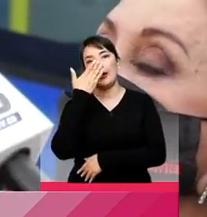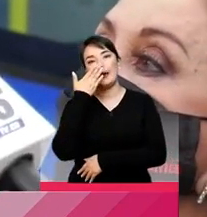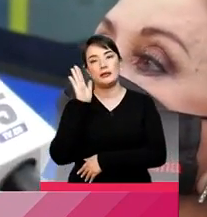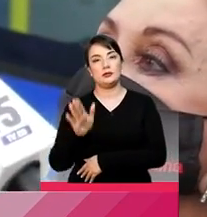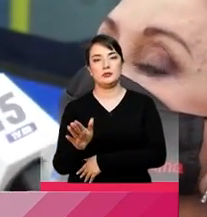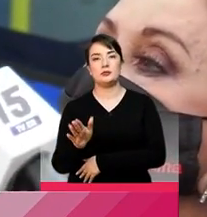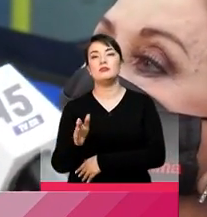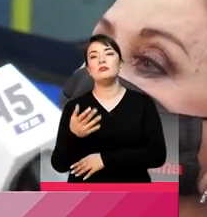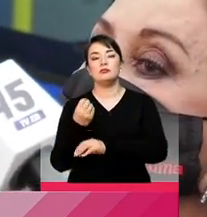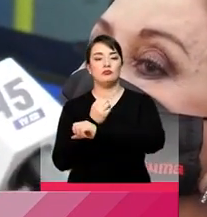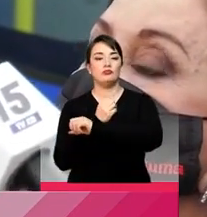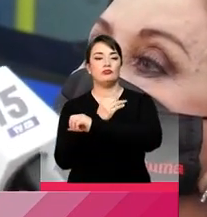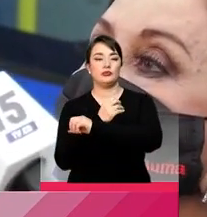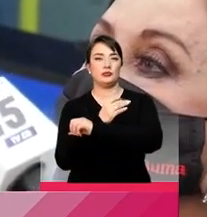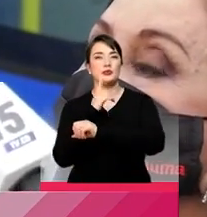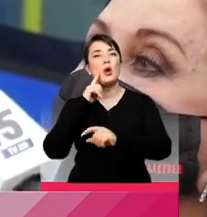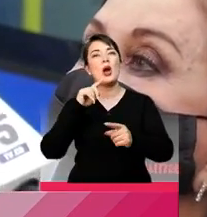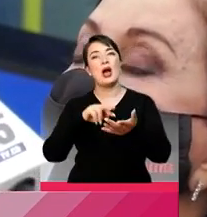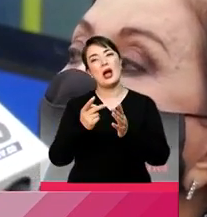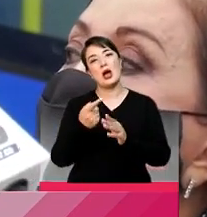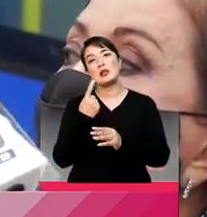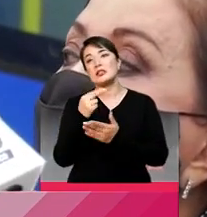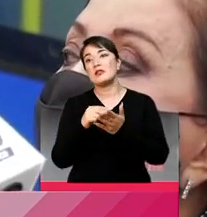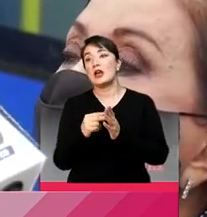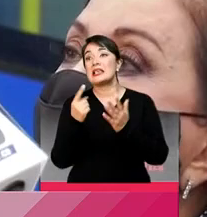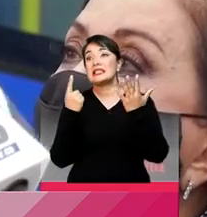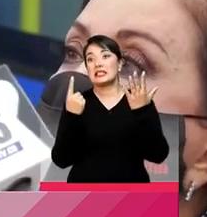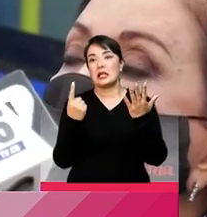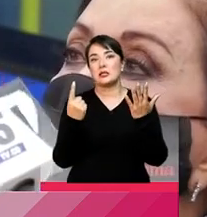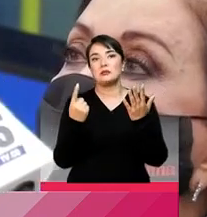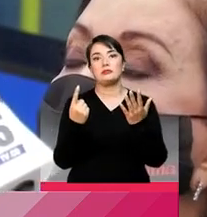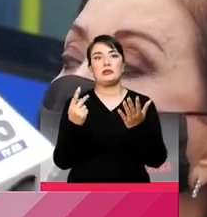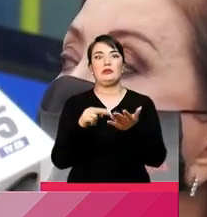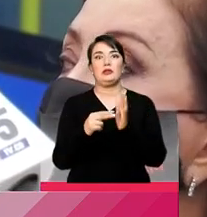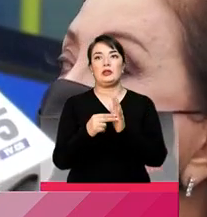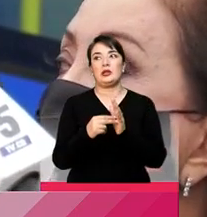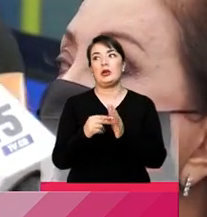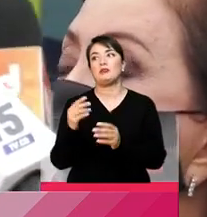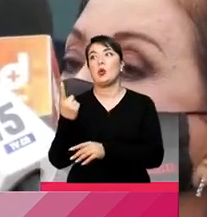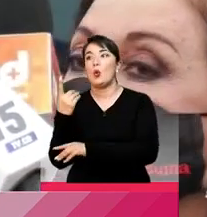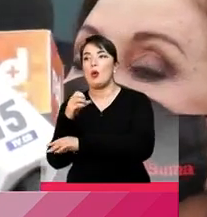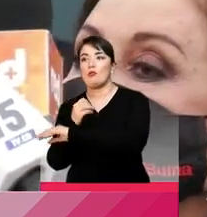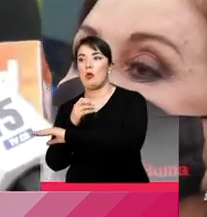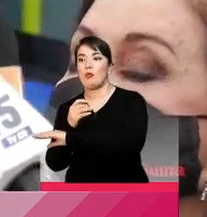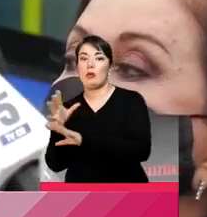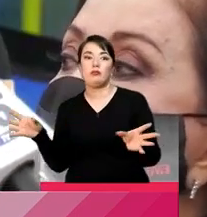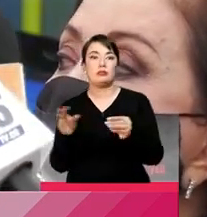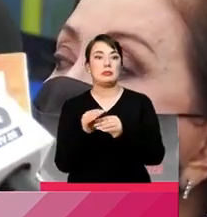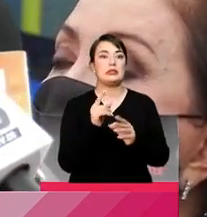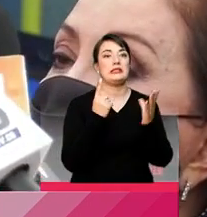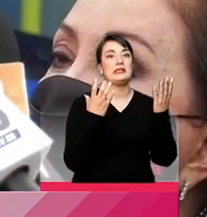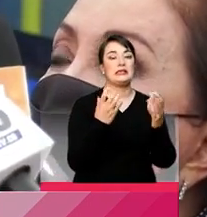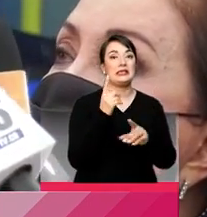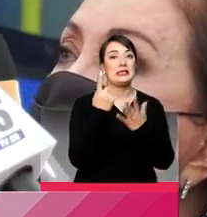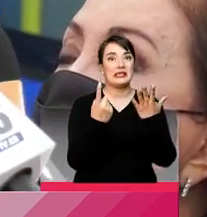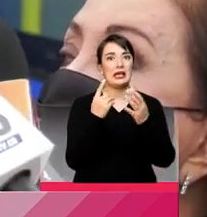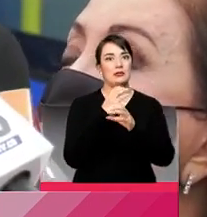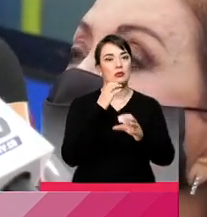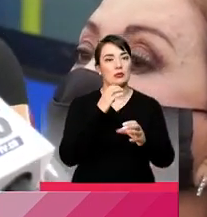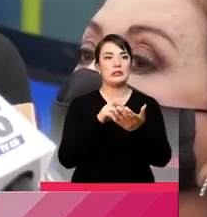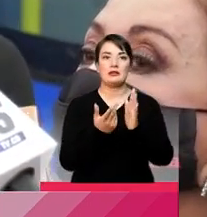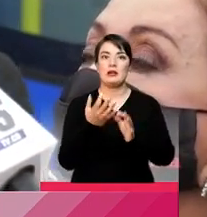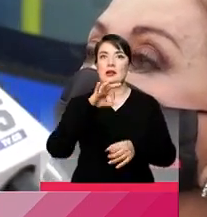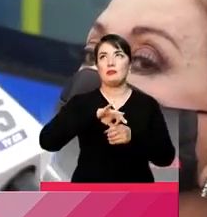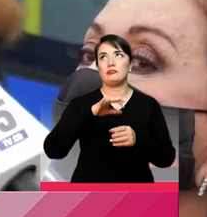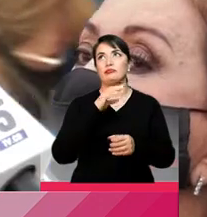que emitía un bus de los anteriores. Es un gran avance en términos tecnológicos para el medio ambiente en la ciudad. Y por supuesto, son buses que vienen